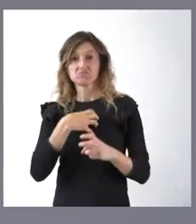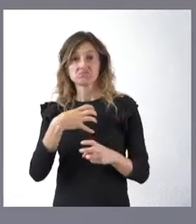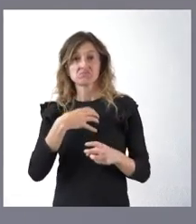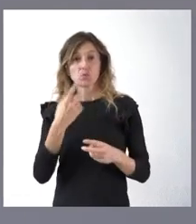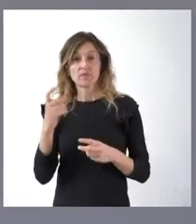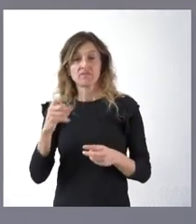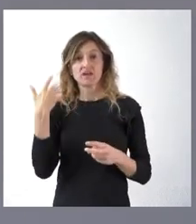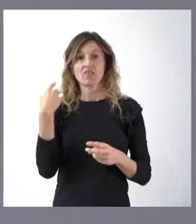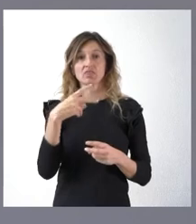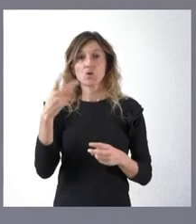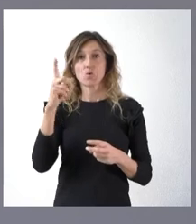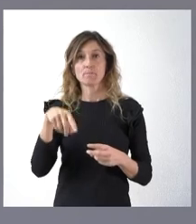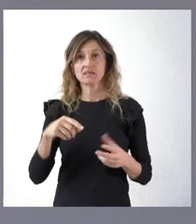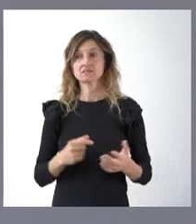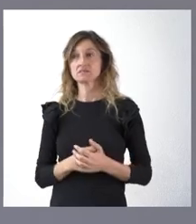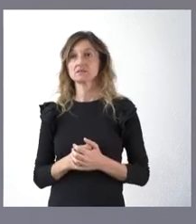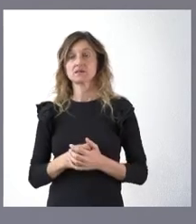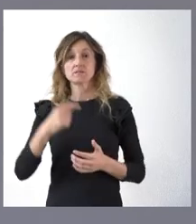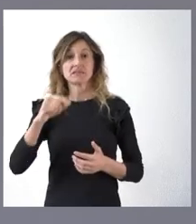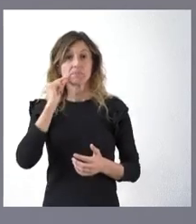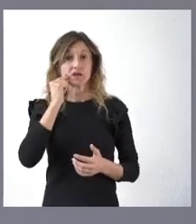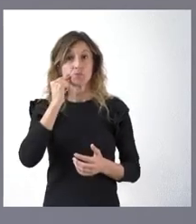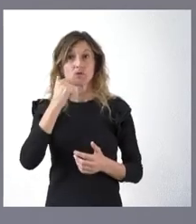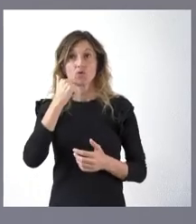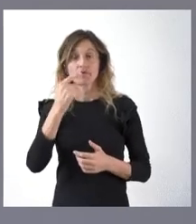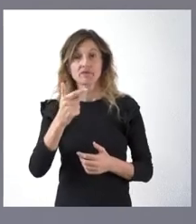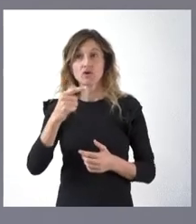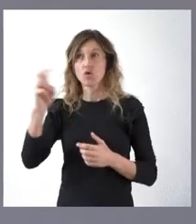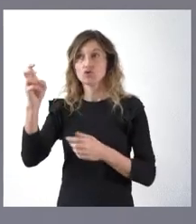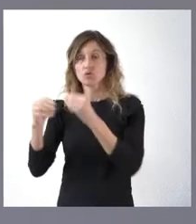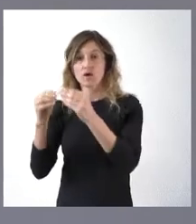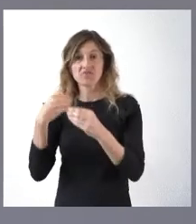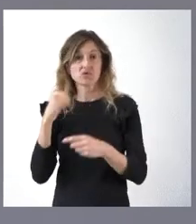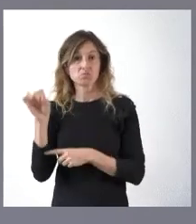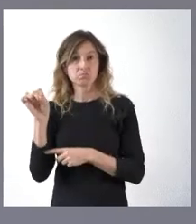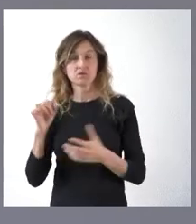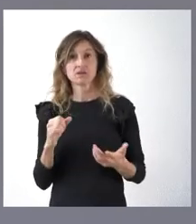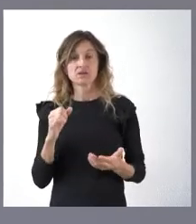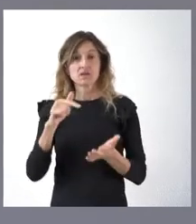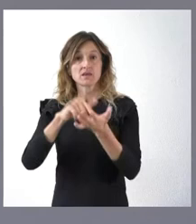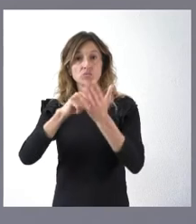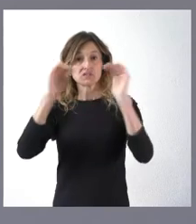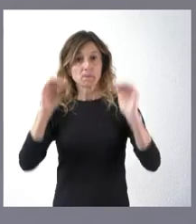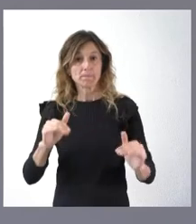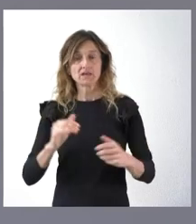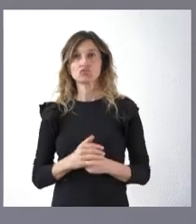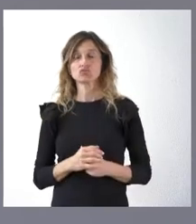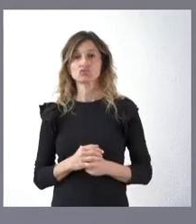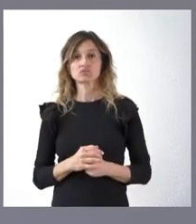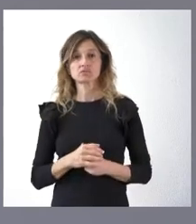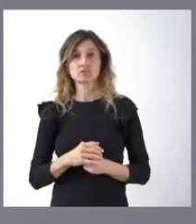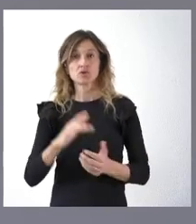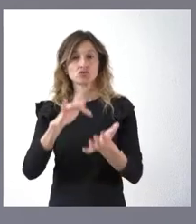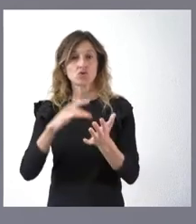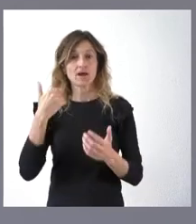solo 15 días o hace un mes el presidente Alfonso venda de malloco simplemente por lo que hagan los demás nosotros tenemos Claro que hay que bajar impuestos Estamos bajando impuestos